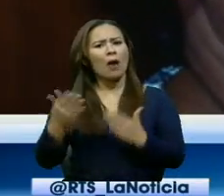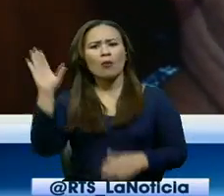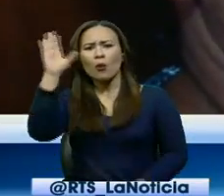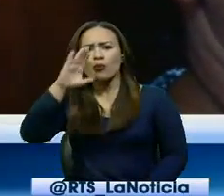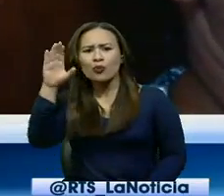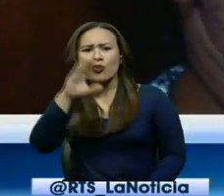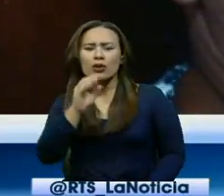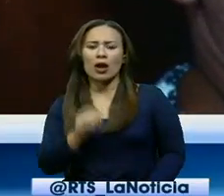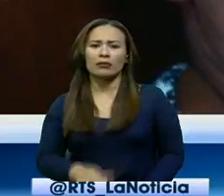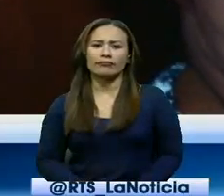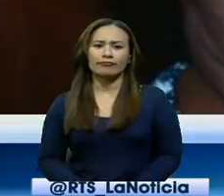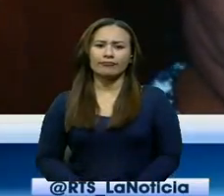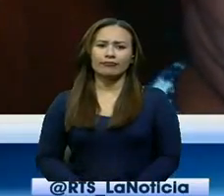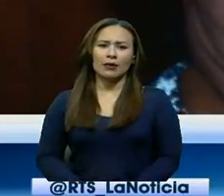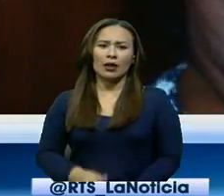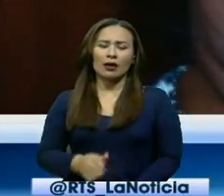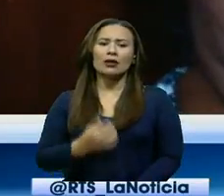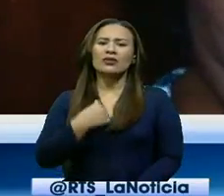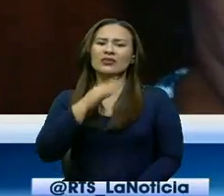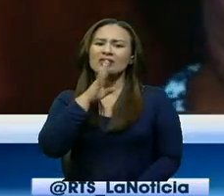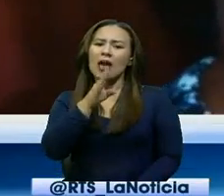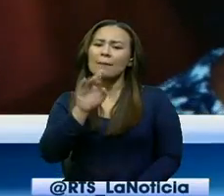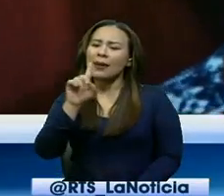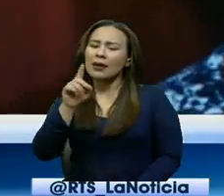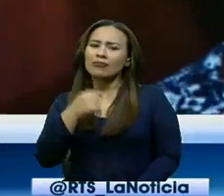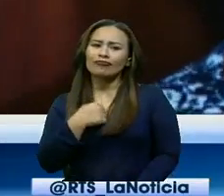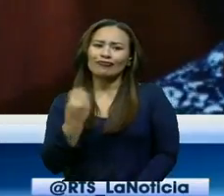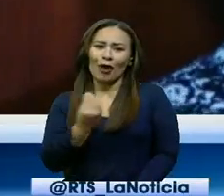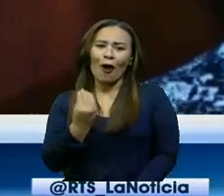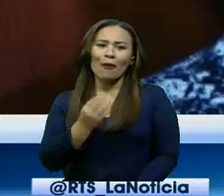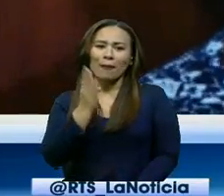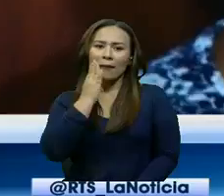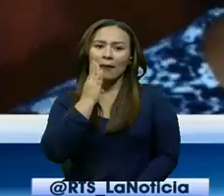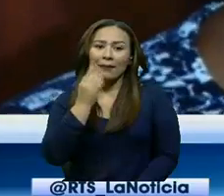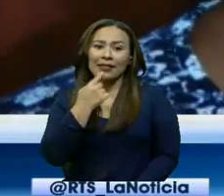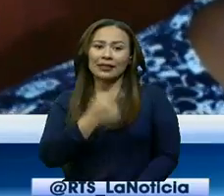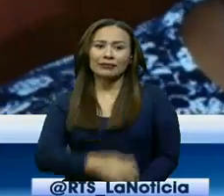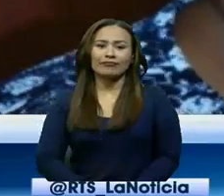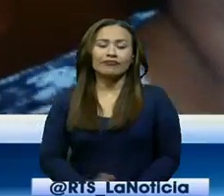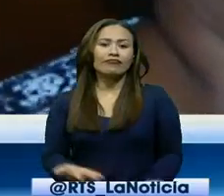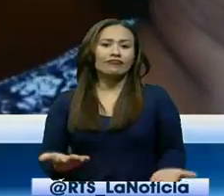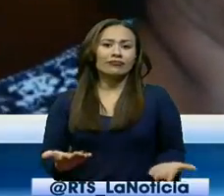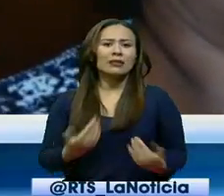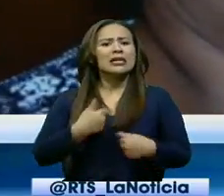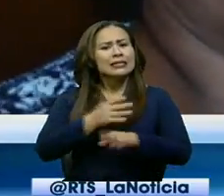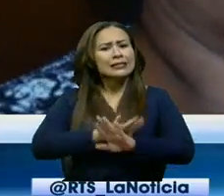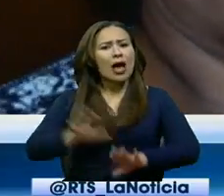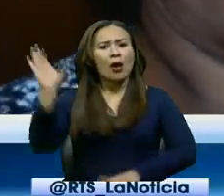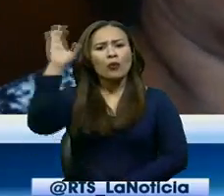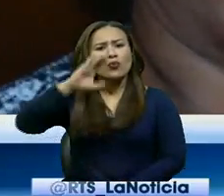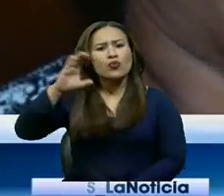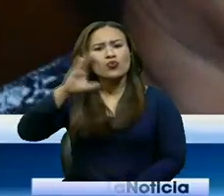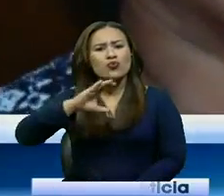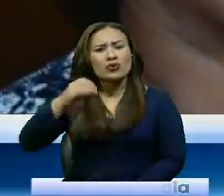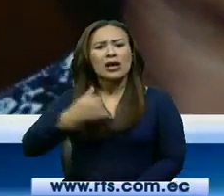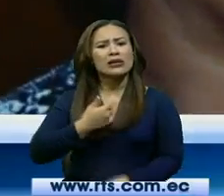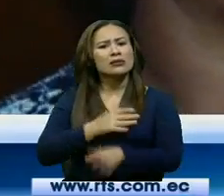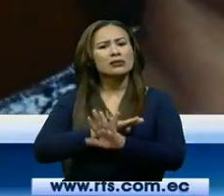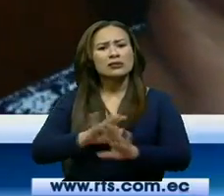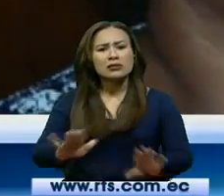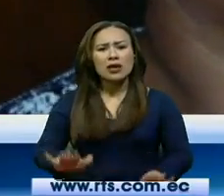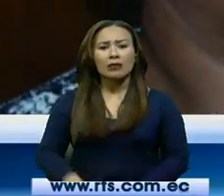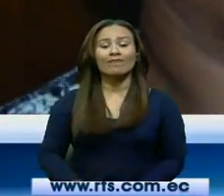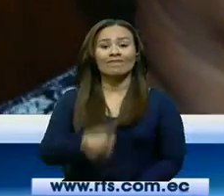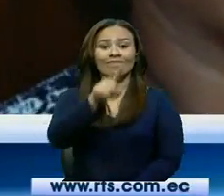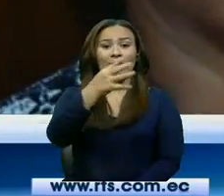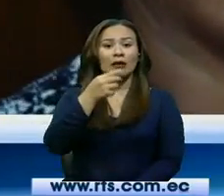ponemos a buscar? Pero yo todavía estaba más muchacha y mami decía, mija, pero si ha buscado, ¿hasta dónde? Dice, ya me decían una